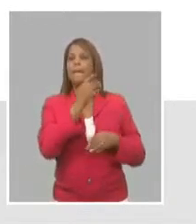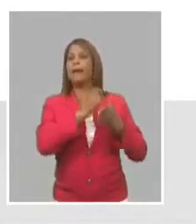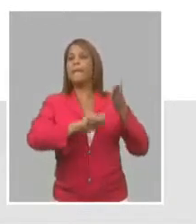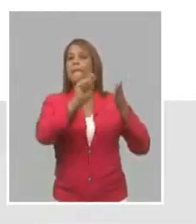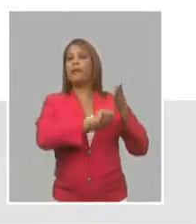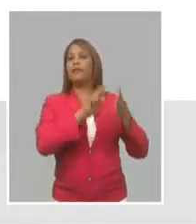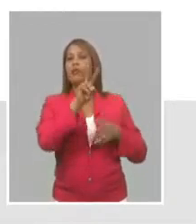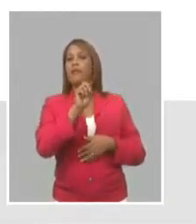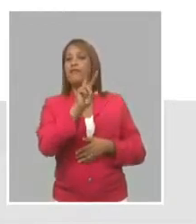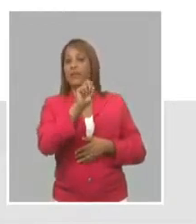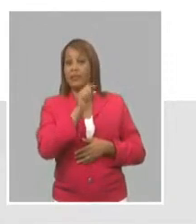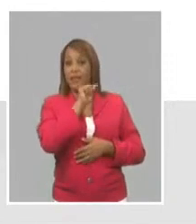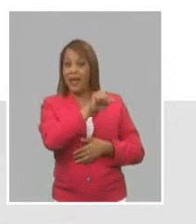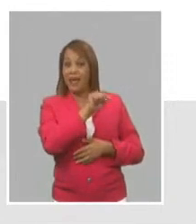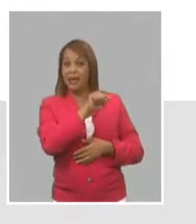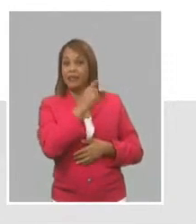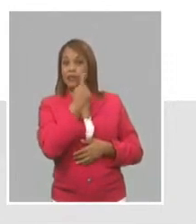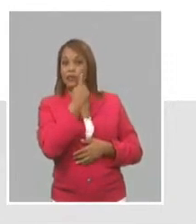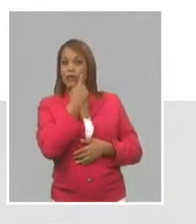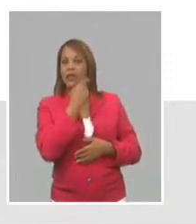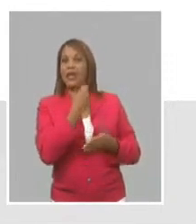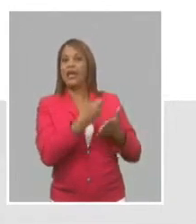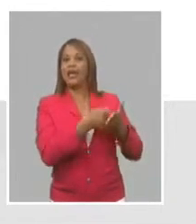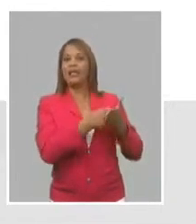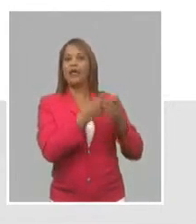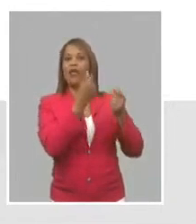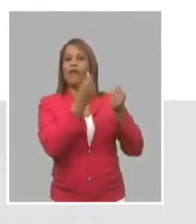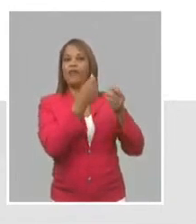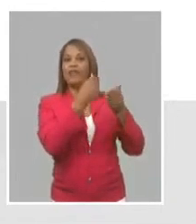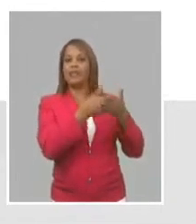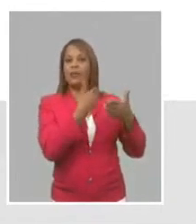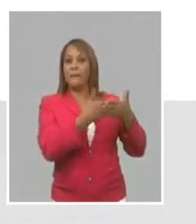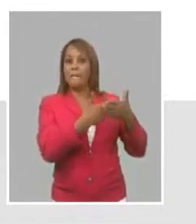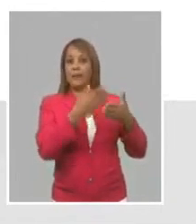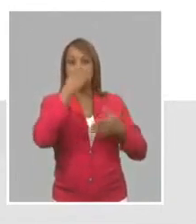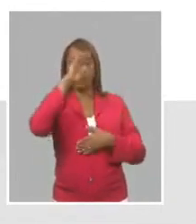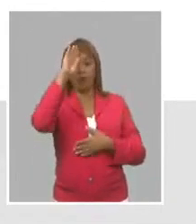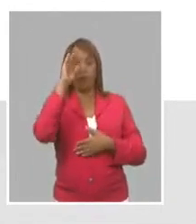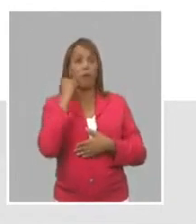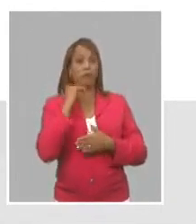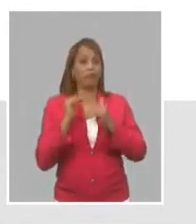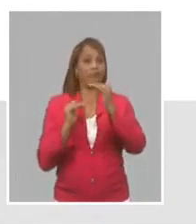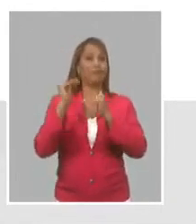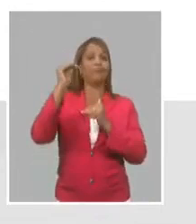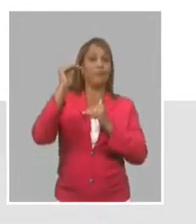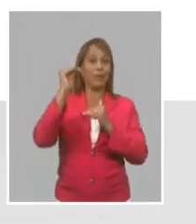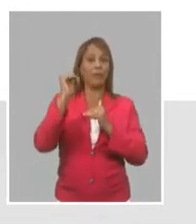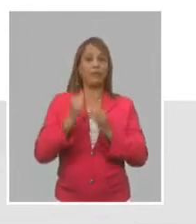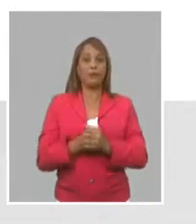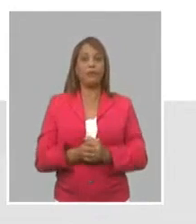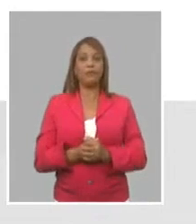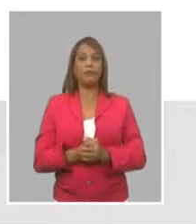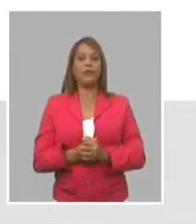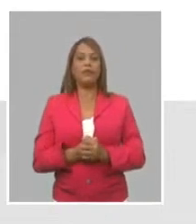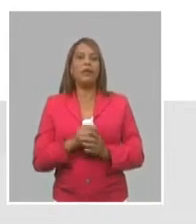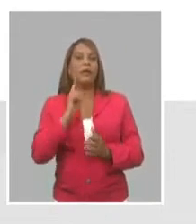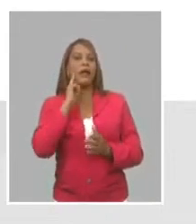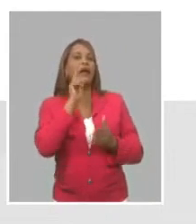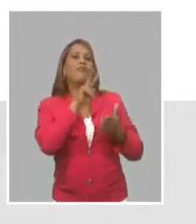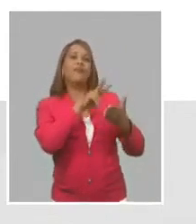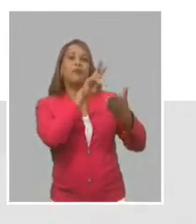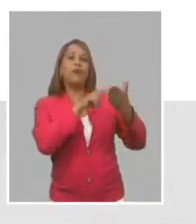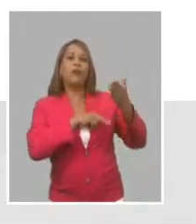El plan 2020. Nosotros cogimos los estados financieros de todas las empresas en Cuba. Fíjate, son más de 2.700 empresas. Y cogimos